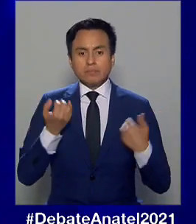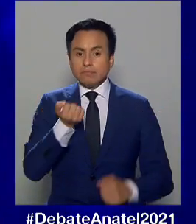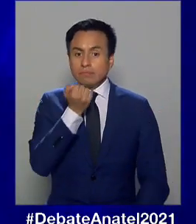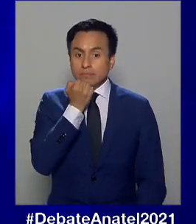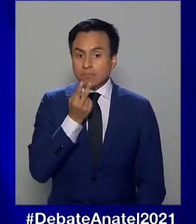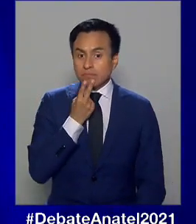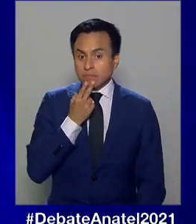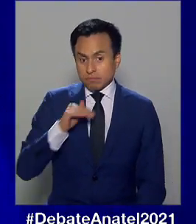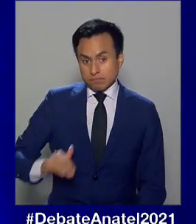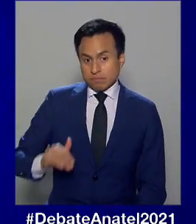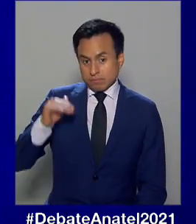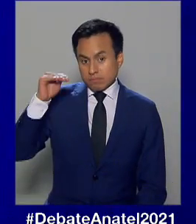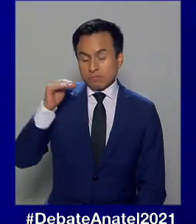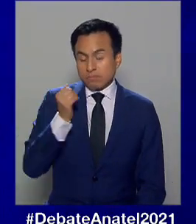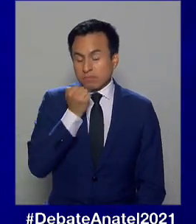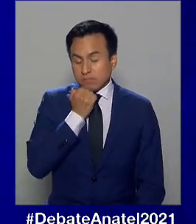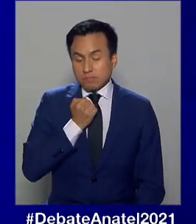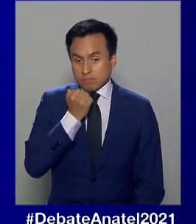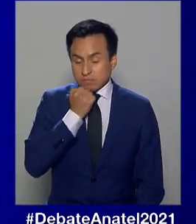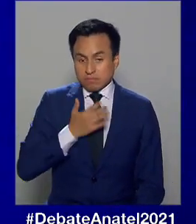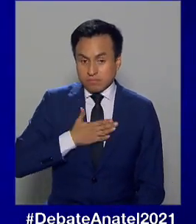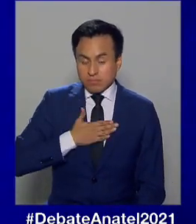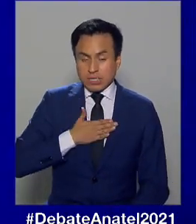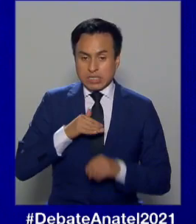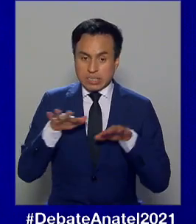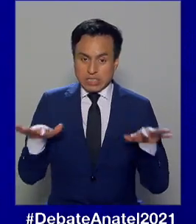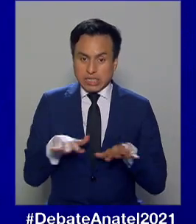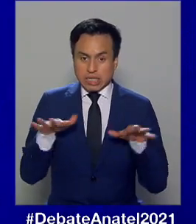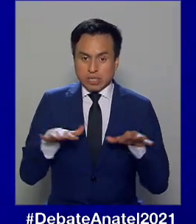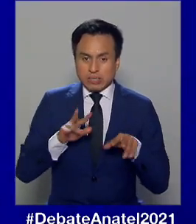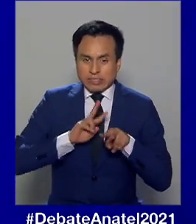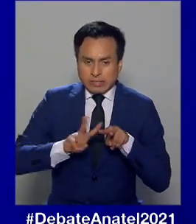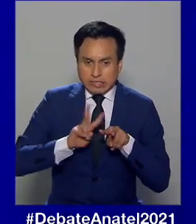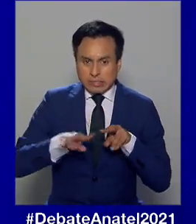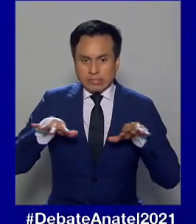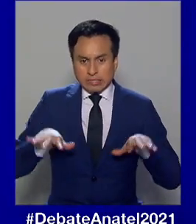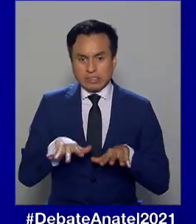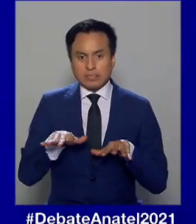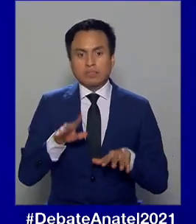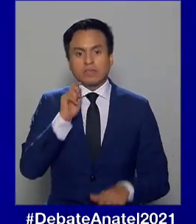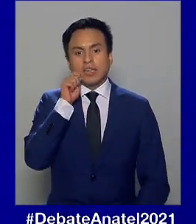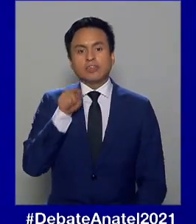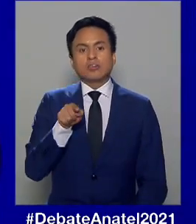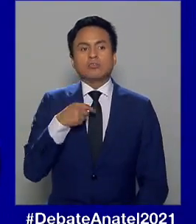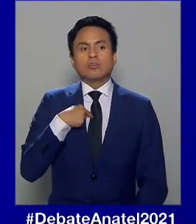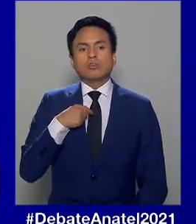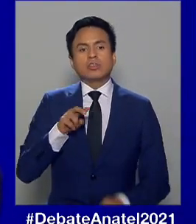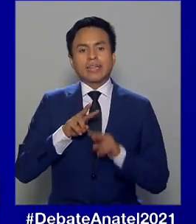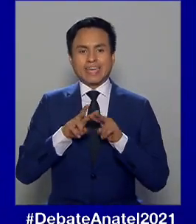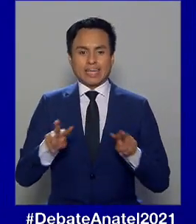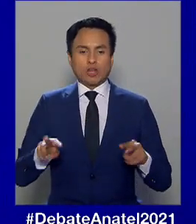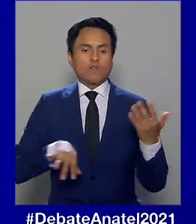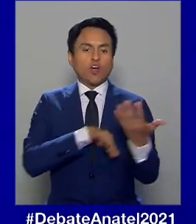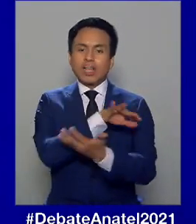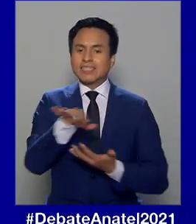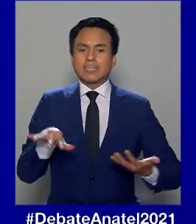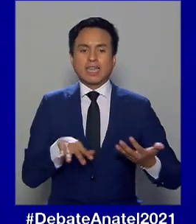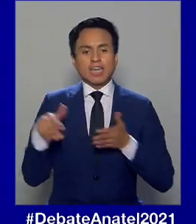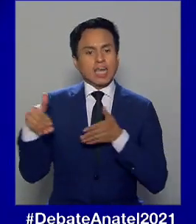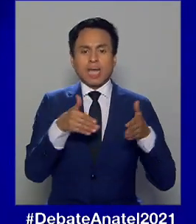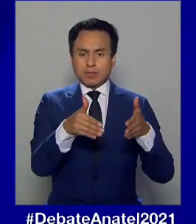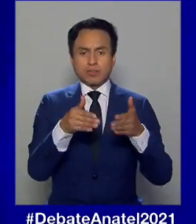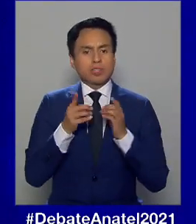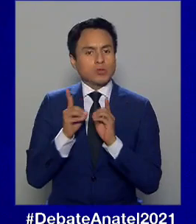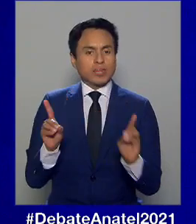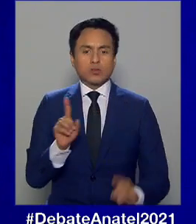vida, he cometido errores y he tratado firmemente de enmendarlo. Así que en ese sentido yo estoy muy tranquilo, la violencia no es el camino